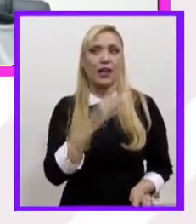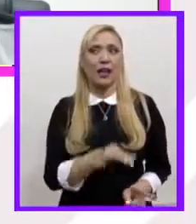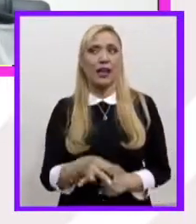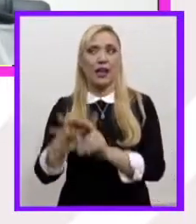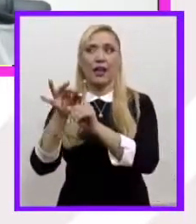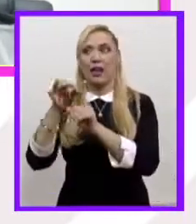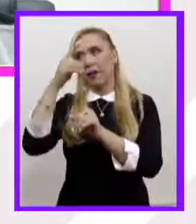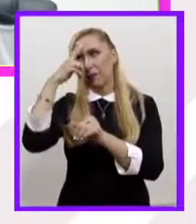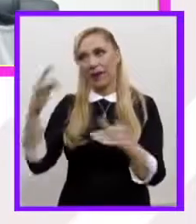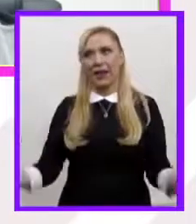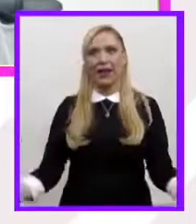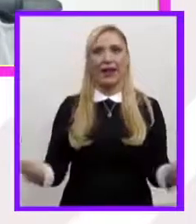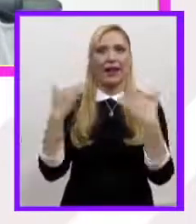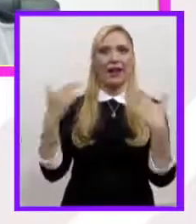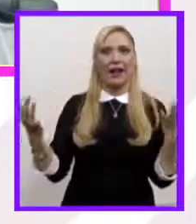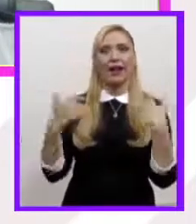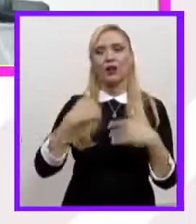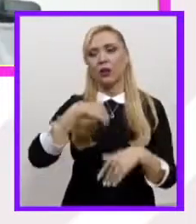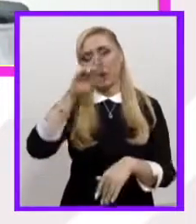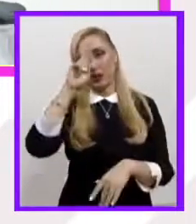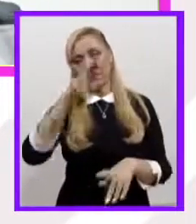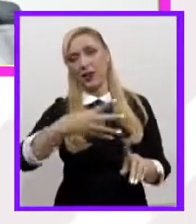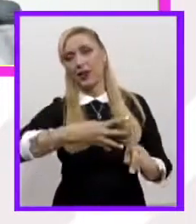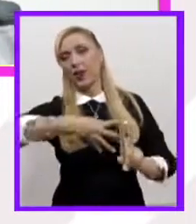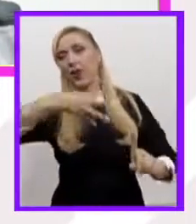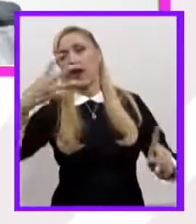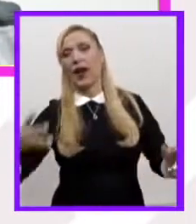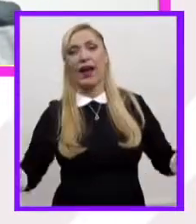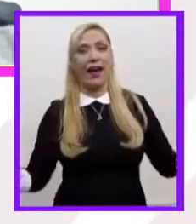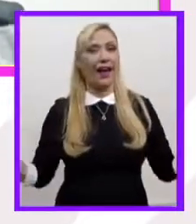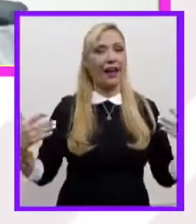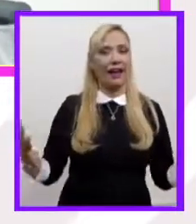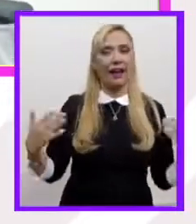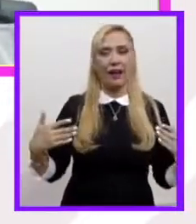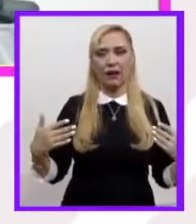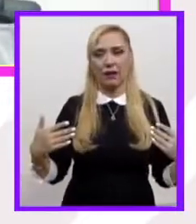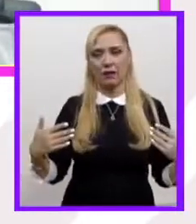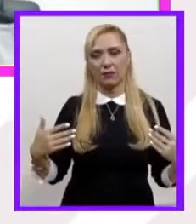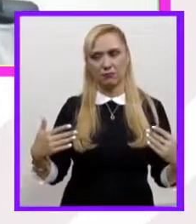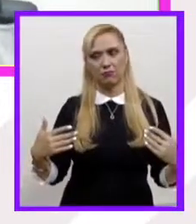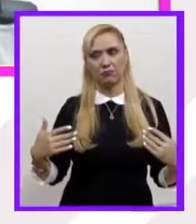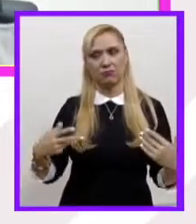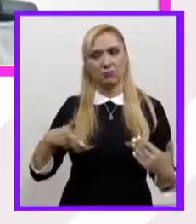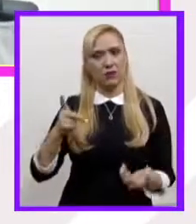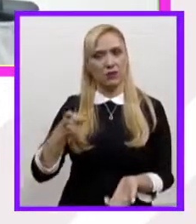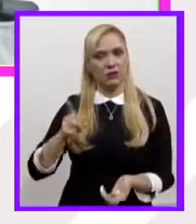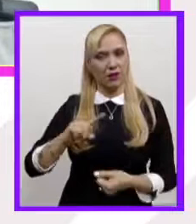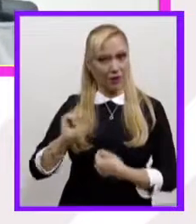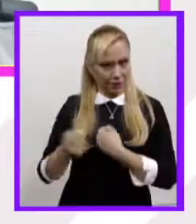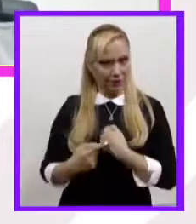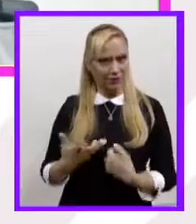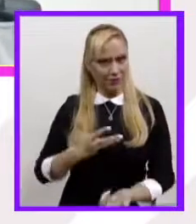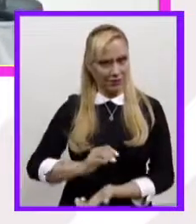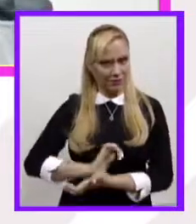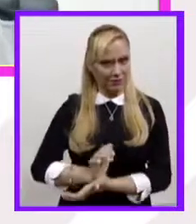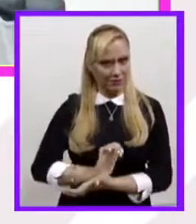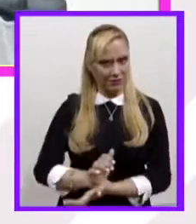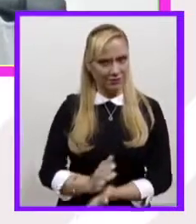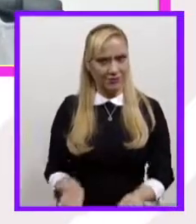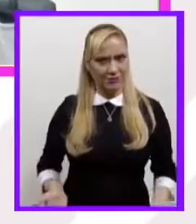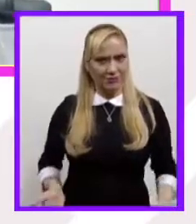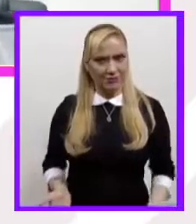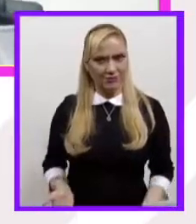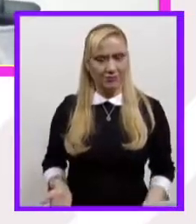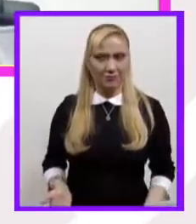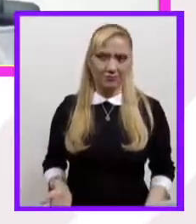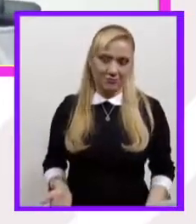cara a muchas empresas que en algún momento han sido señaladas por discriminar. Yo creo que también los movimientos sociales deben de